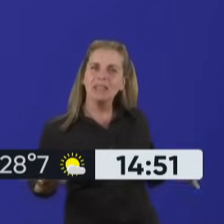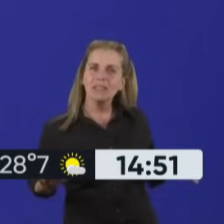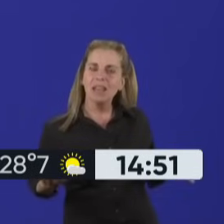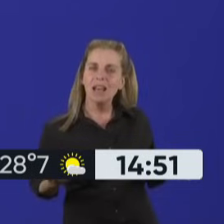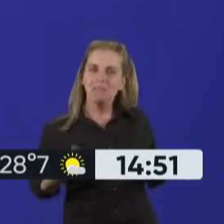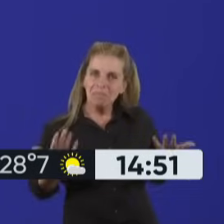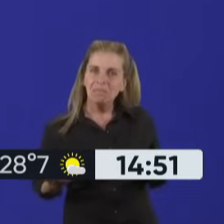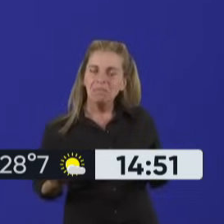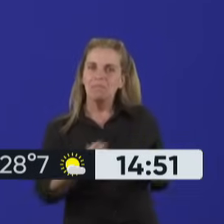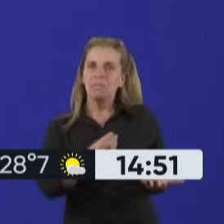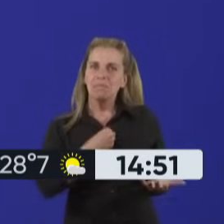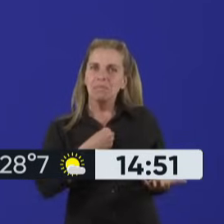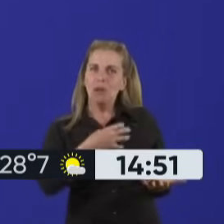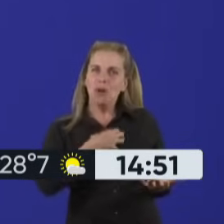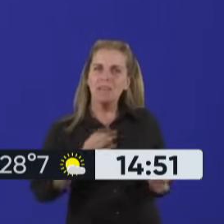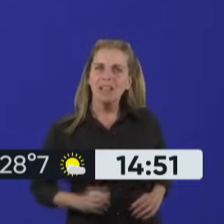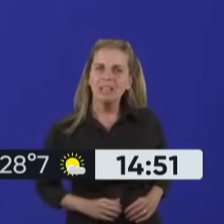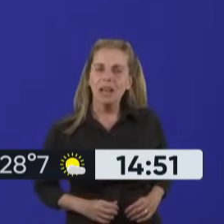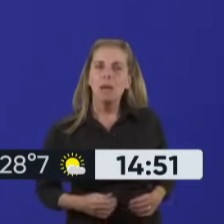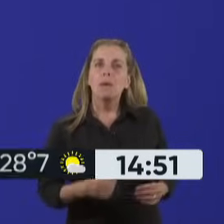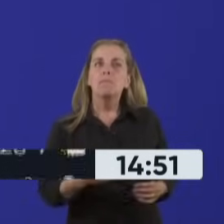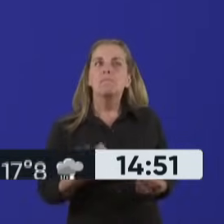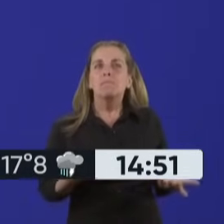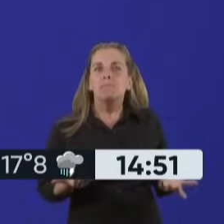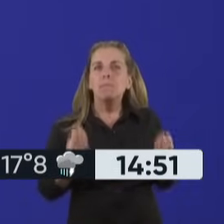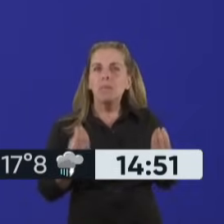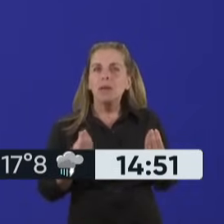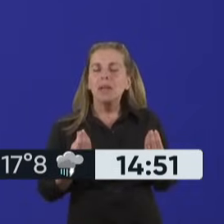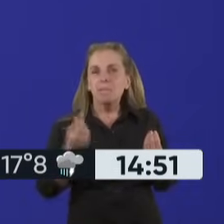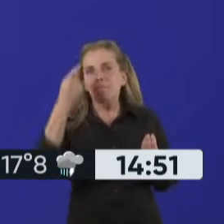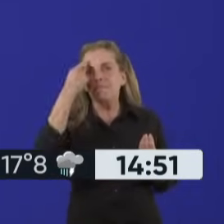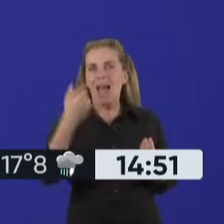qué es posible hacer grande a la Argentina nuevamente.